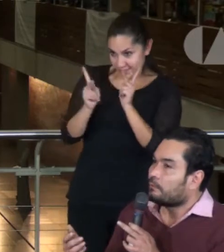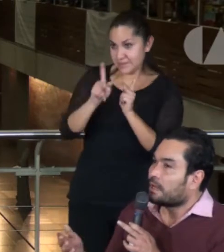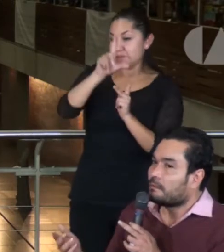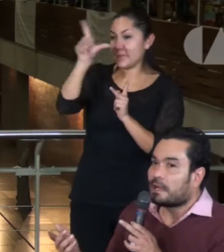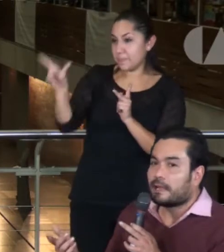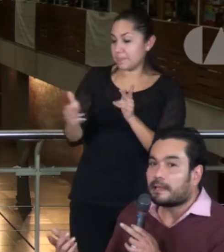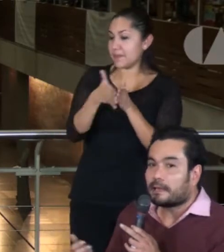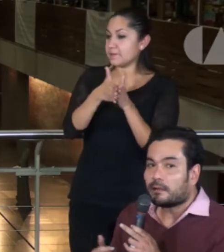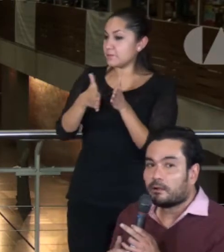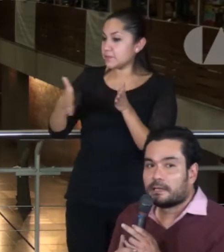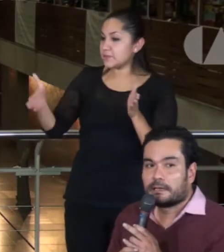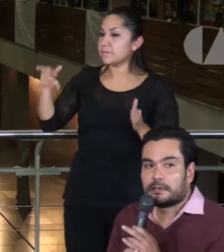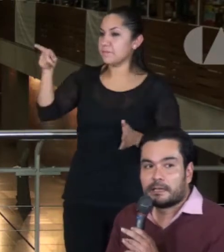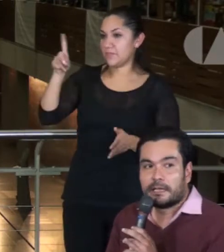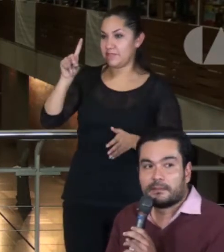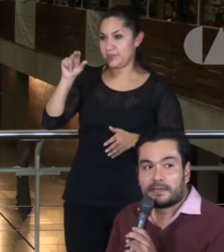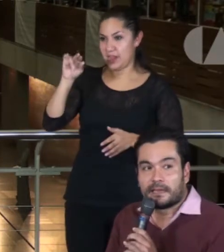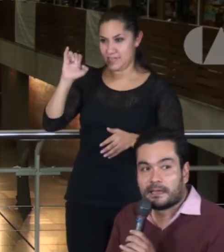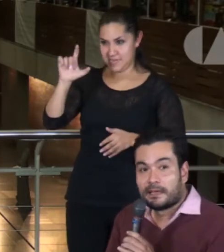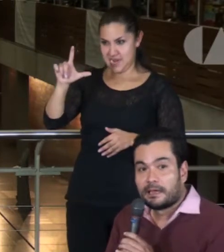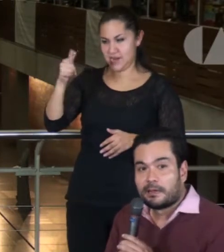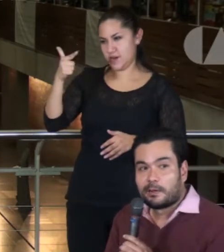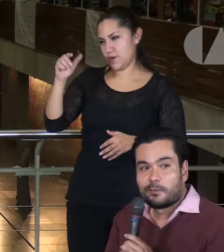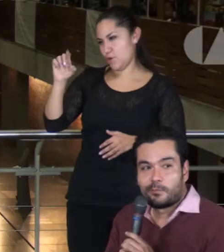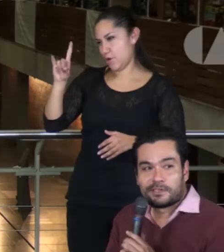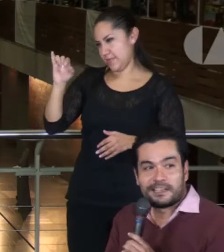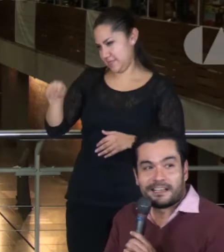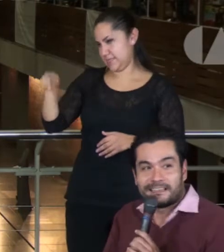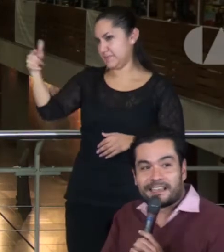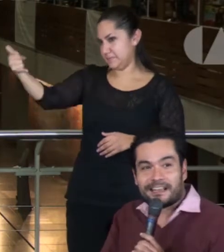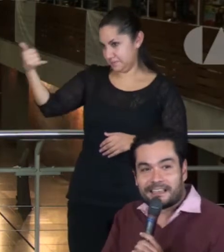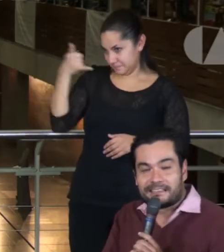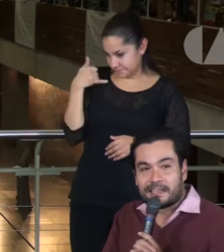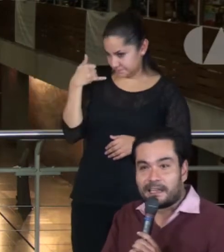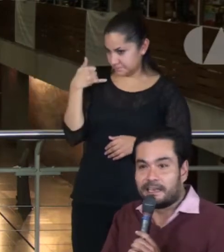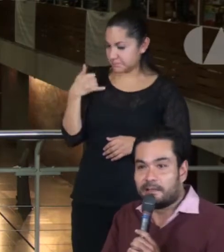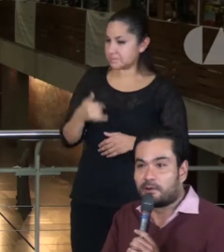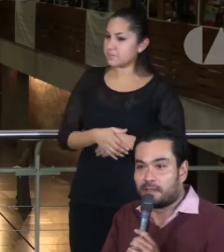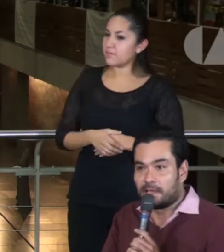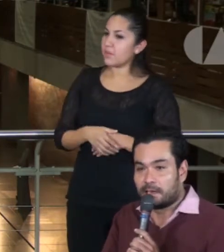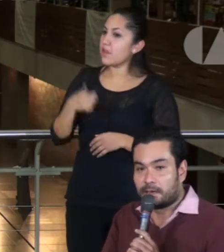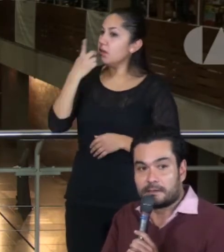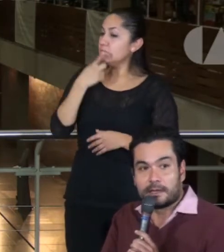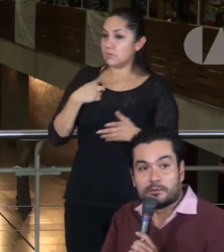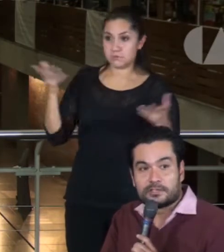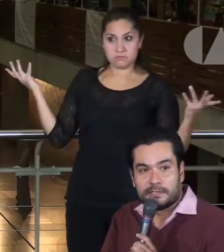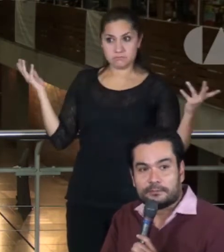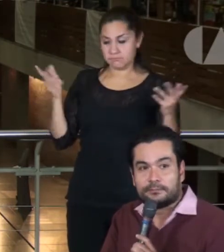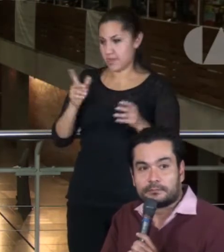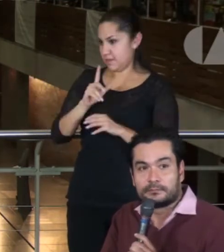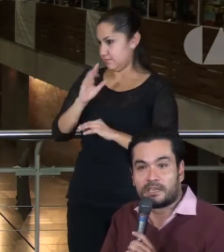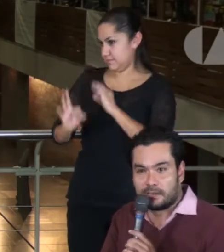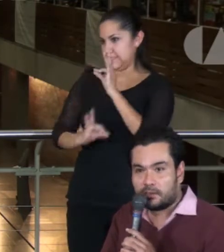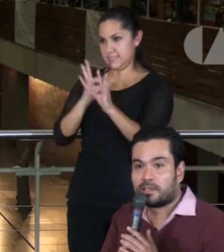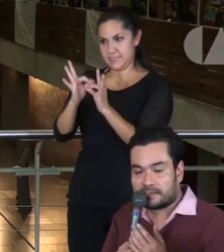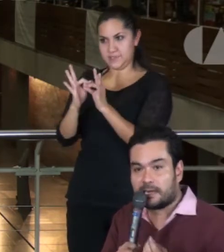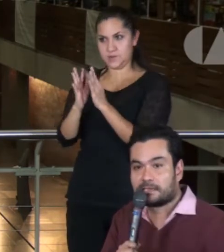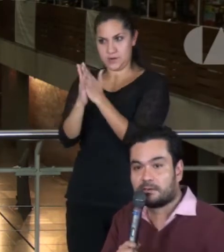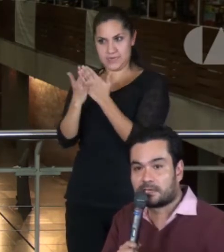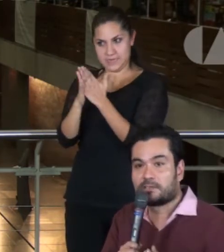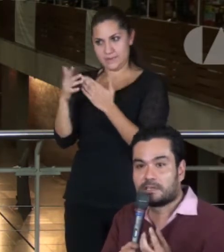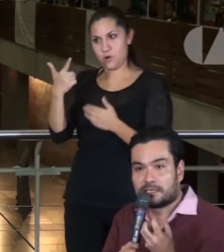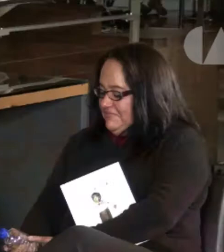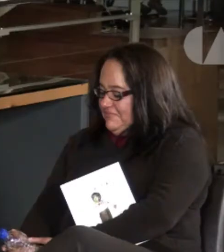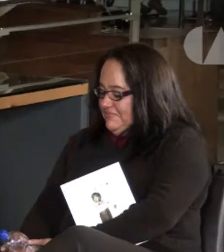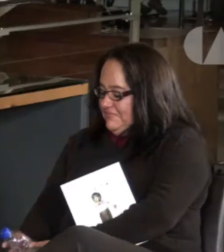me habla daniel golding y dice pues ya está el libro de gusto no ya están